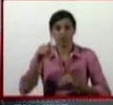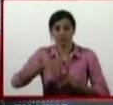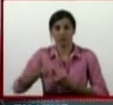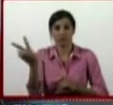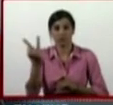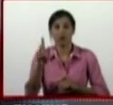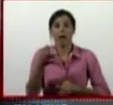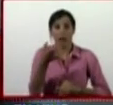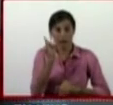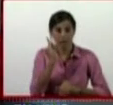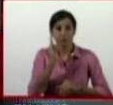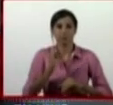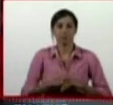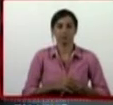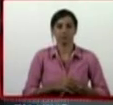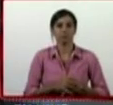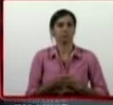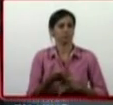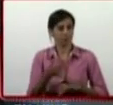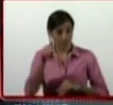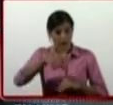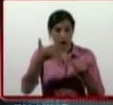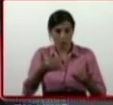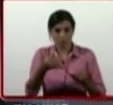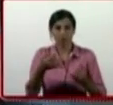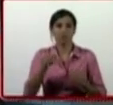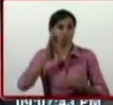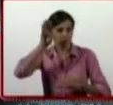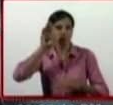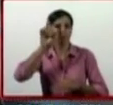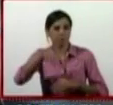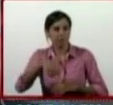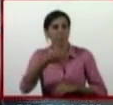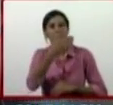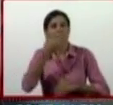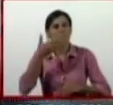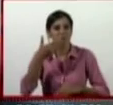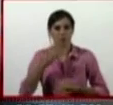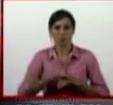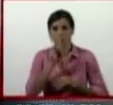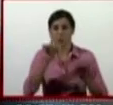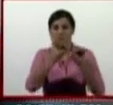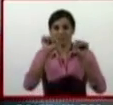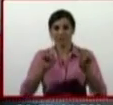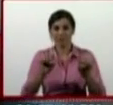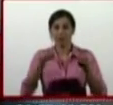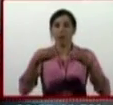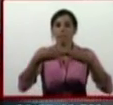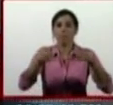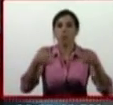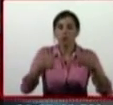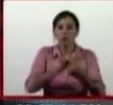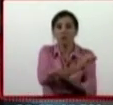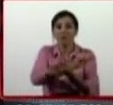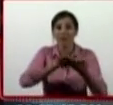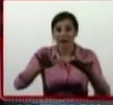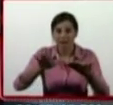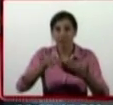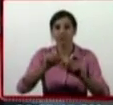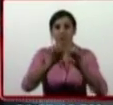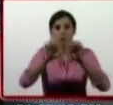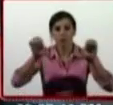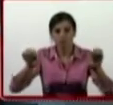hay, habrá y cada vez será mejor un sistema público gratuito de